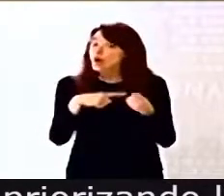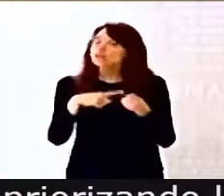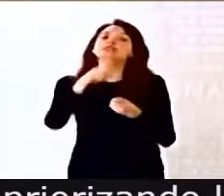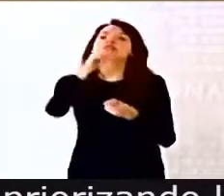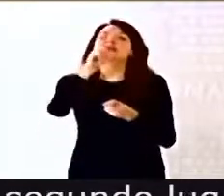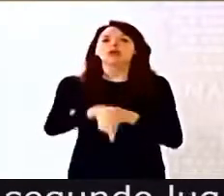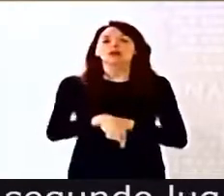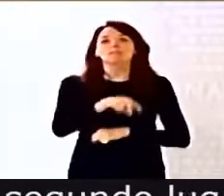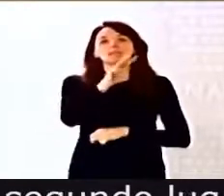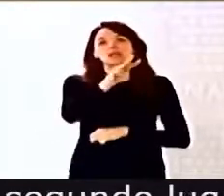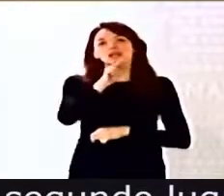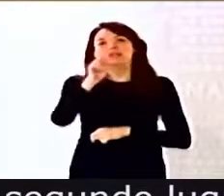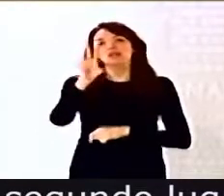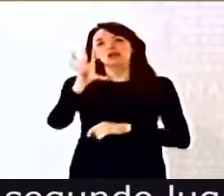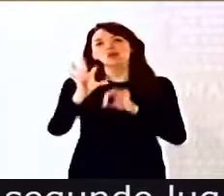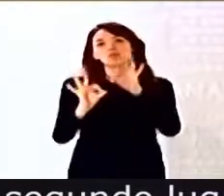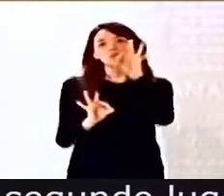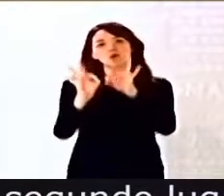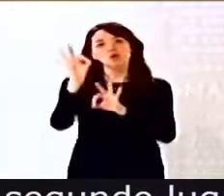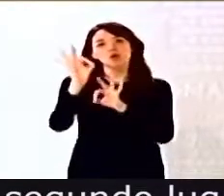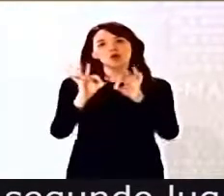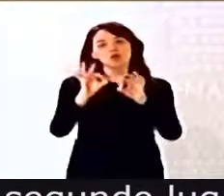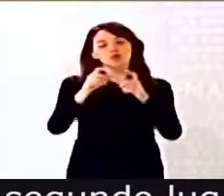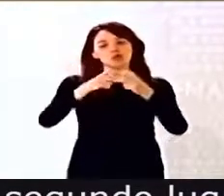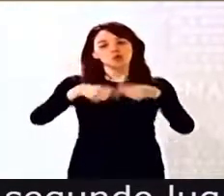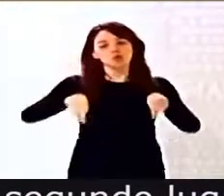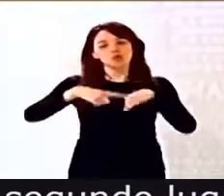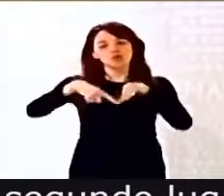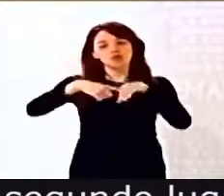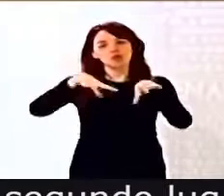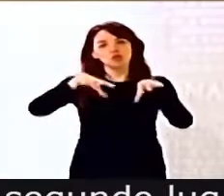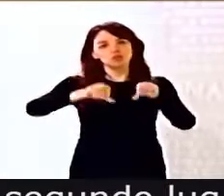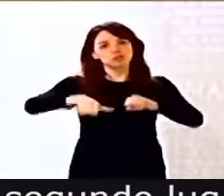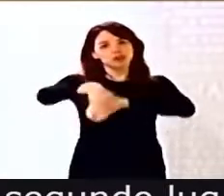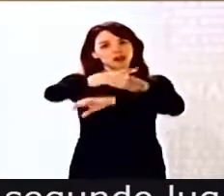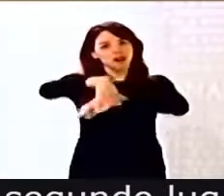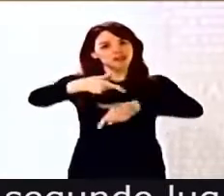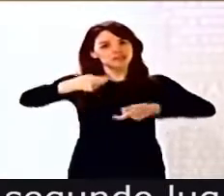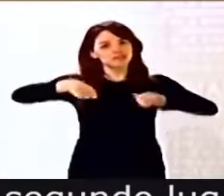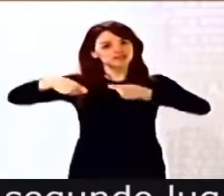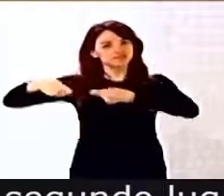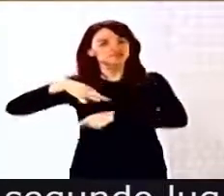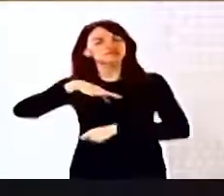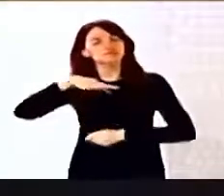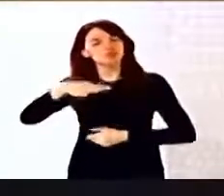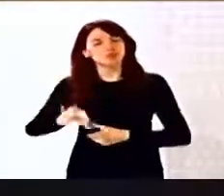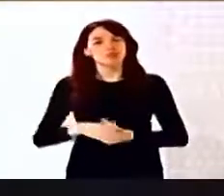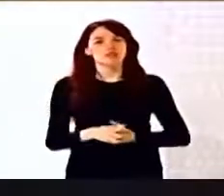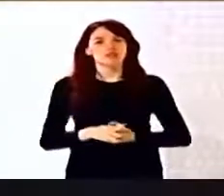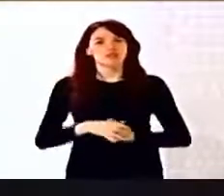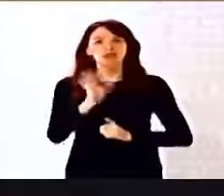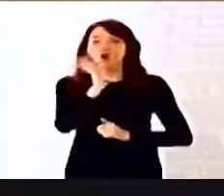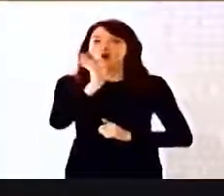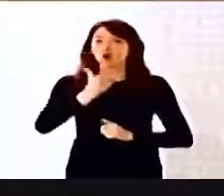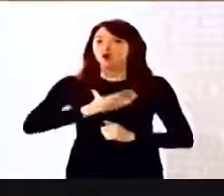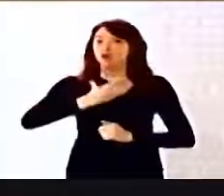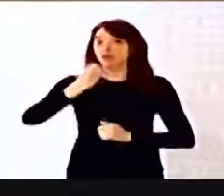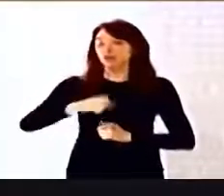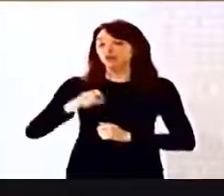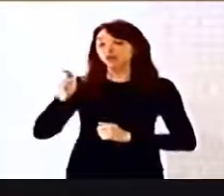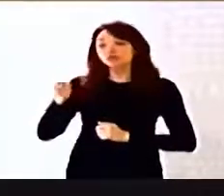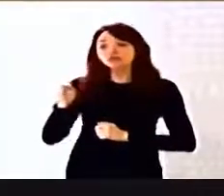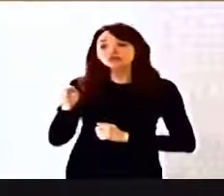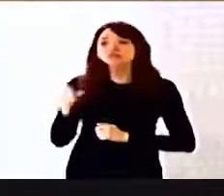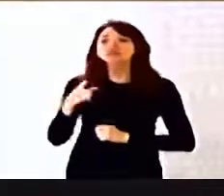un 25% del aforo. O bien, los ayuntamientos